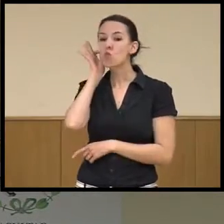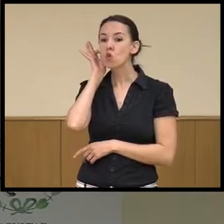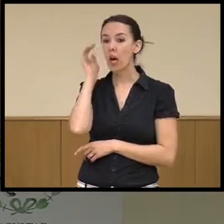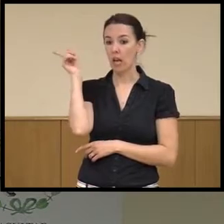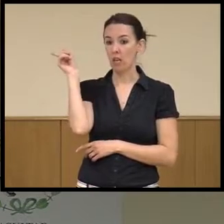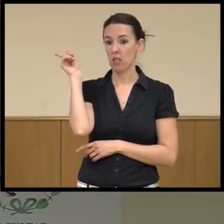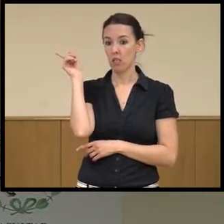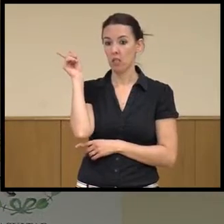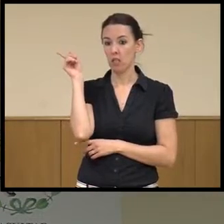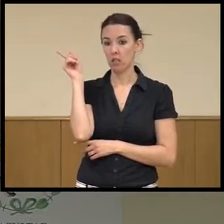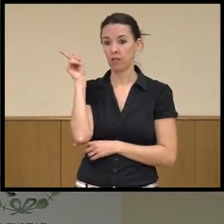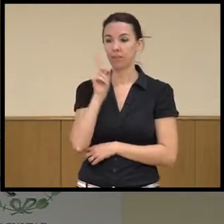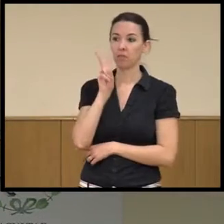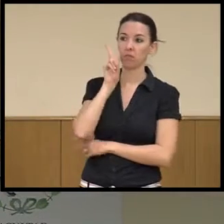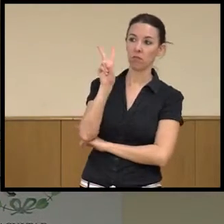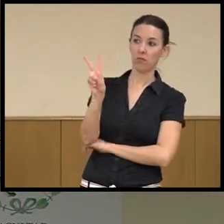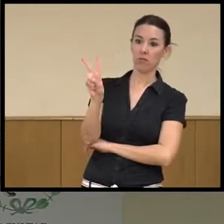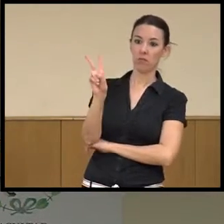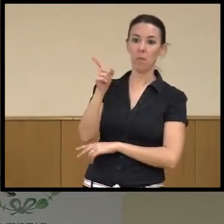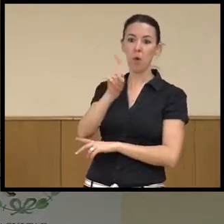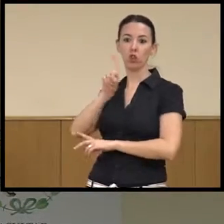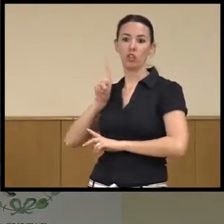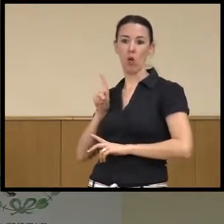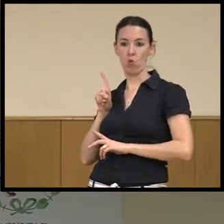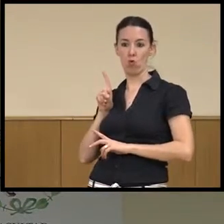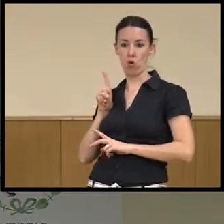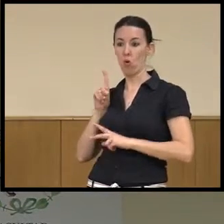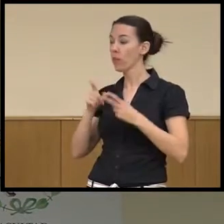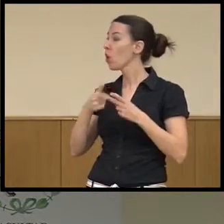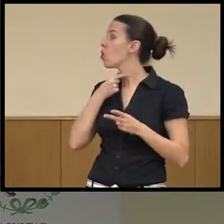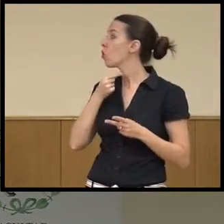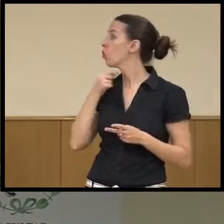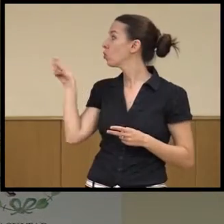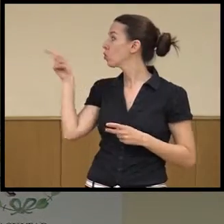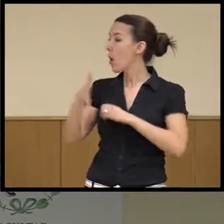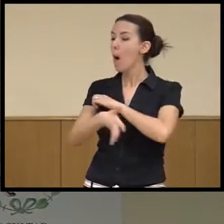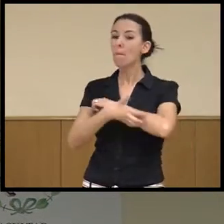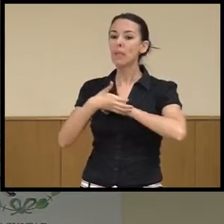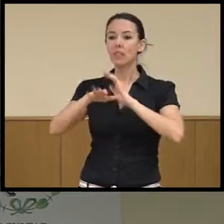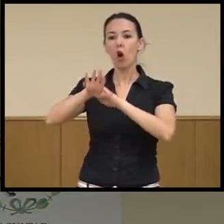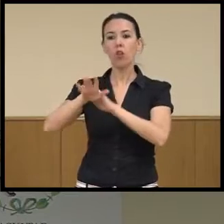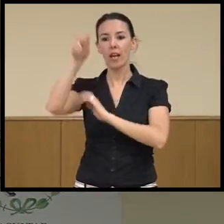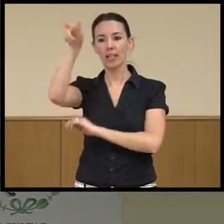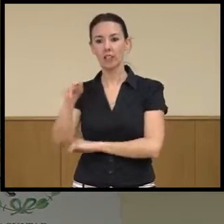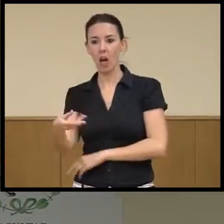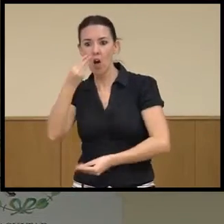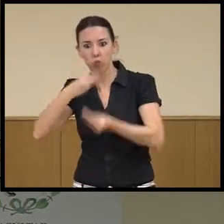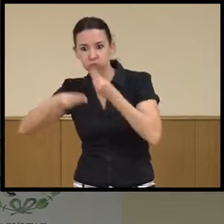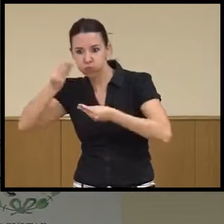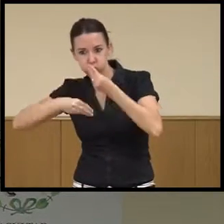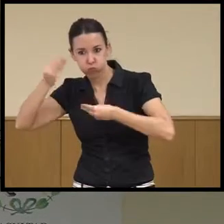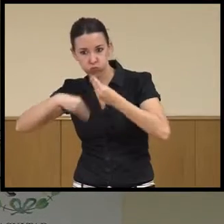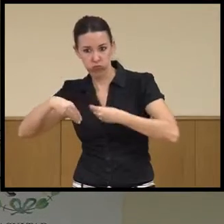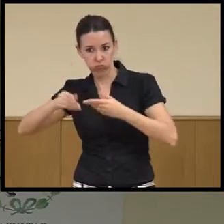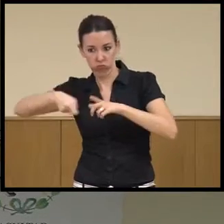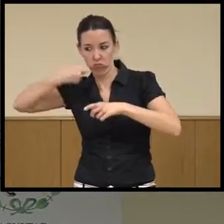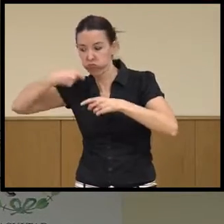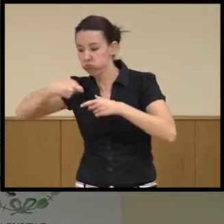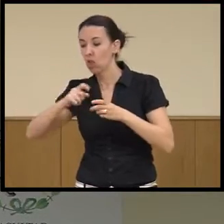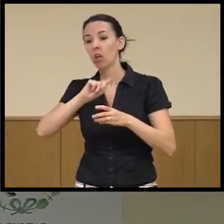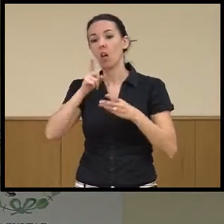que contempla la escena principal desde el segundo plano, el gusto en el mendigo de la derecha, que engulle con ansia el bodrio de su